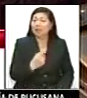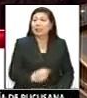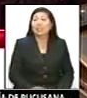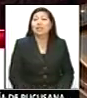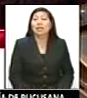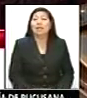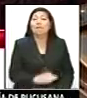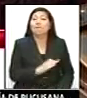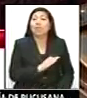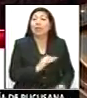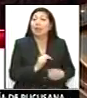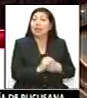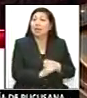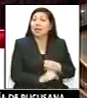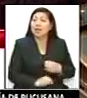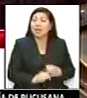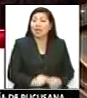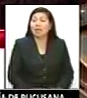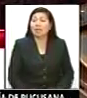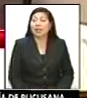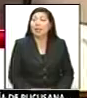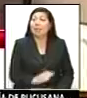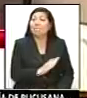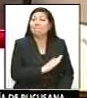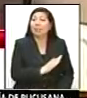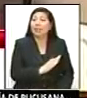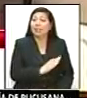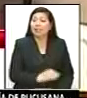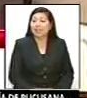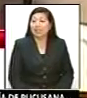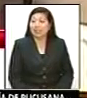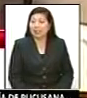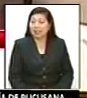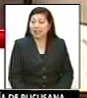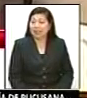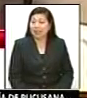del fiscal de la Nación y de los fiscales,